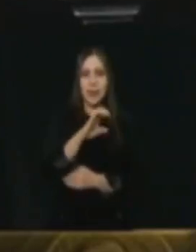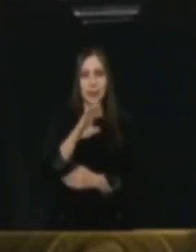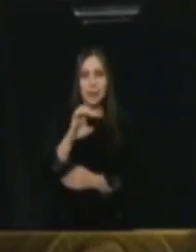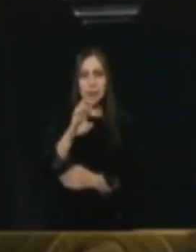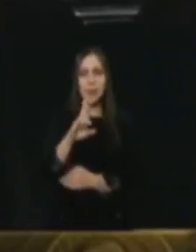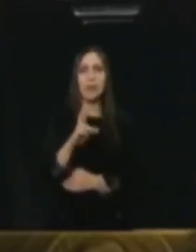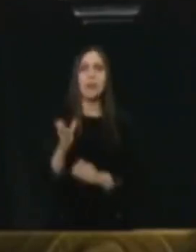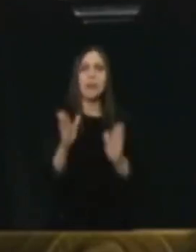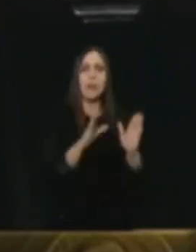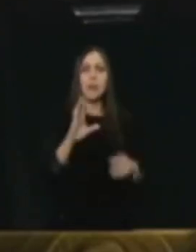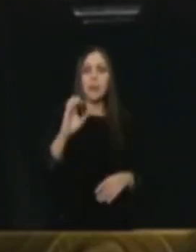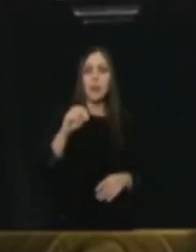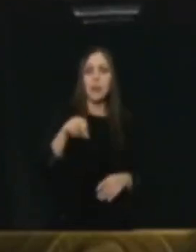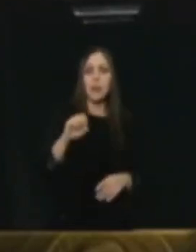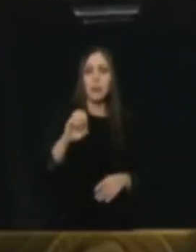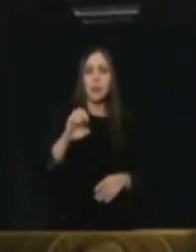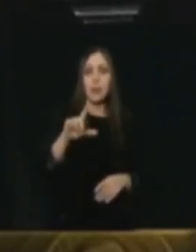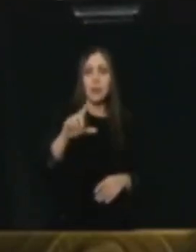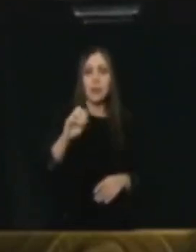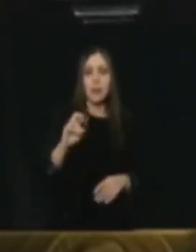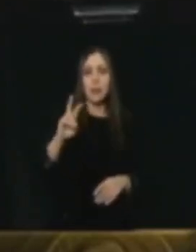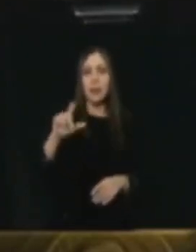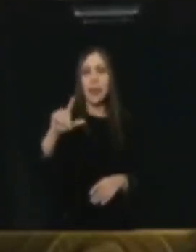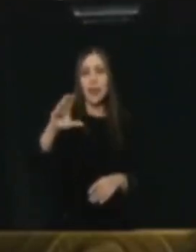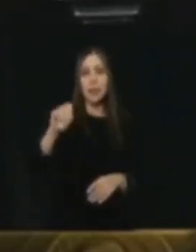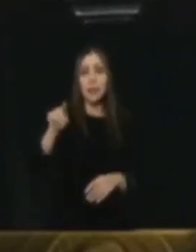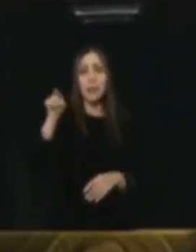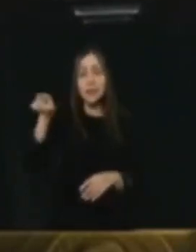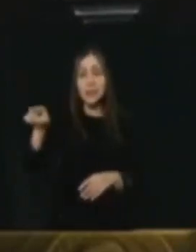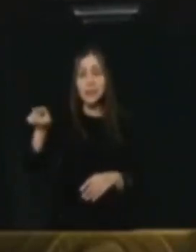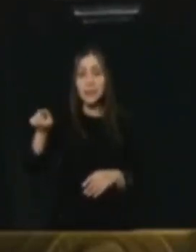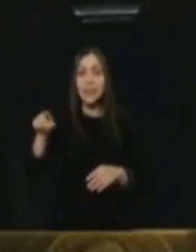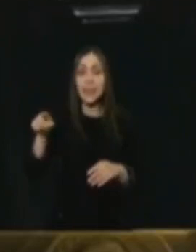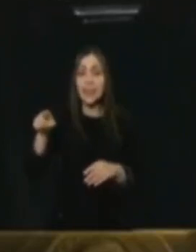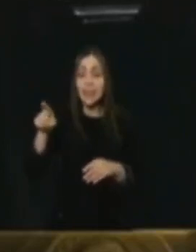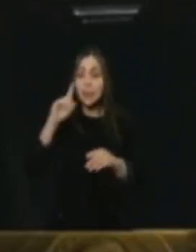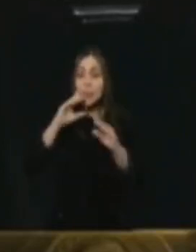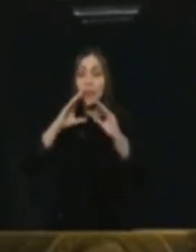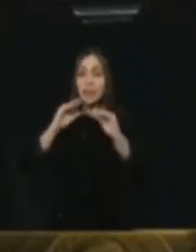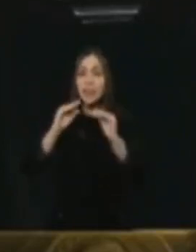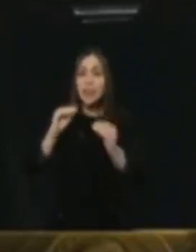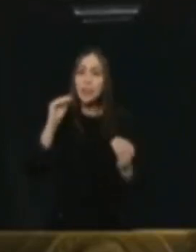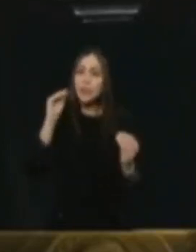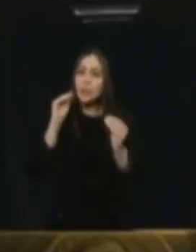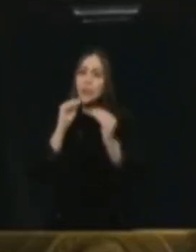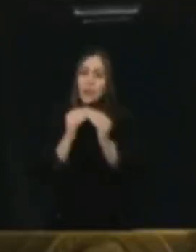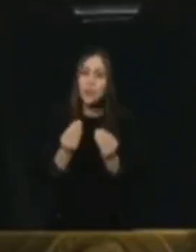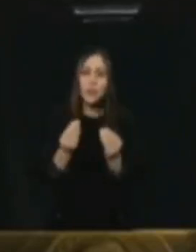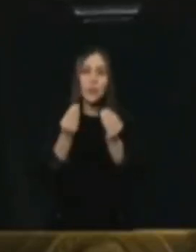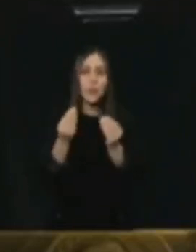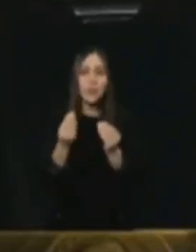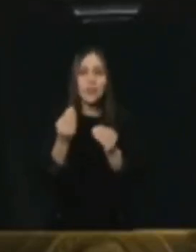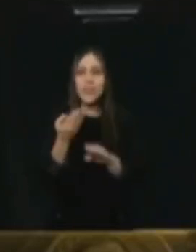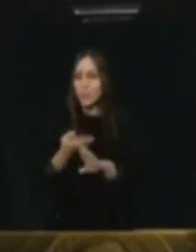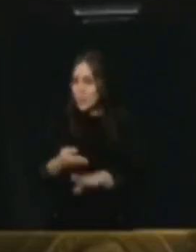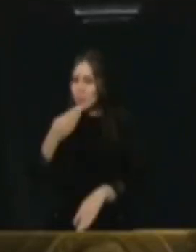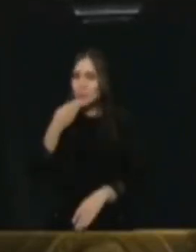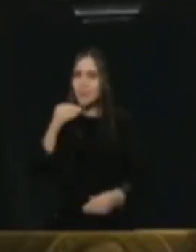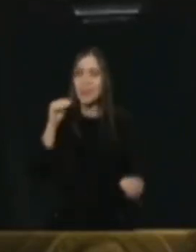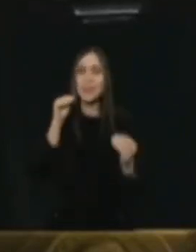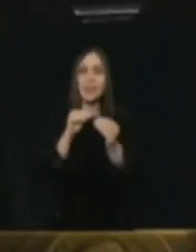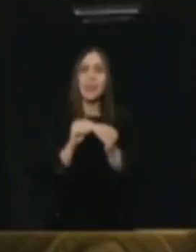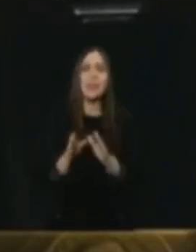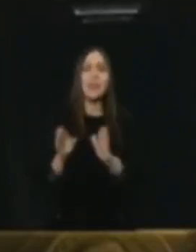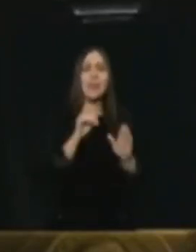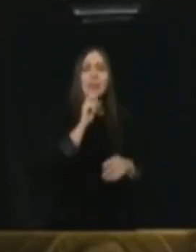Velázquez, que nos enseñó a besar mucho y muy bien, a Pérez Prado y a Palillo,